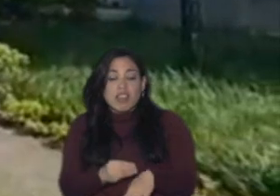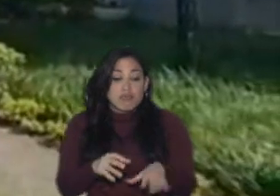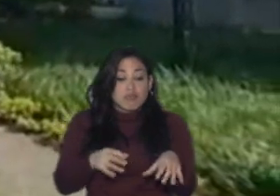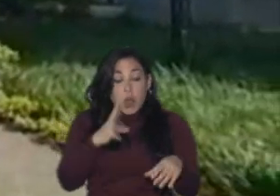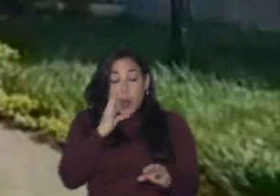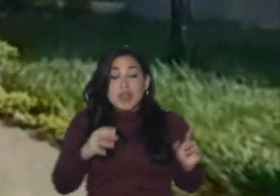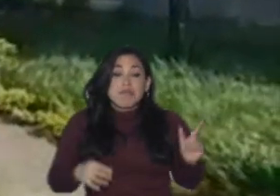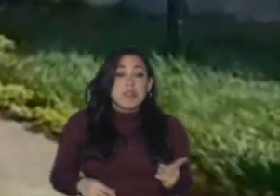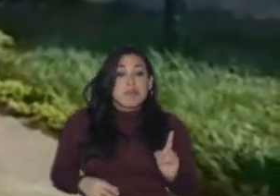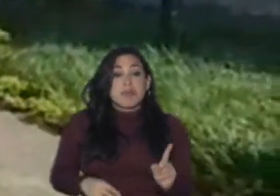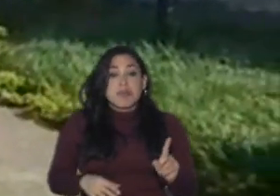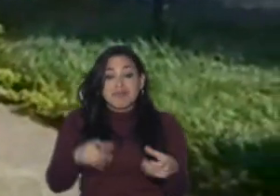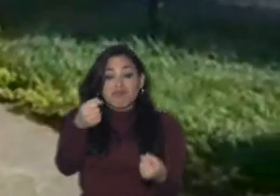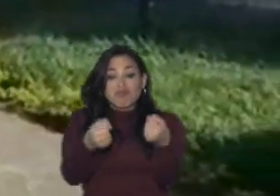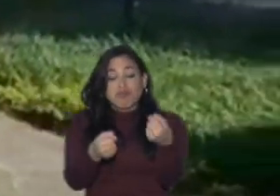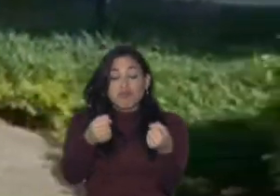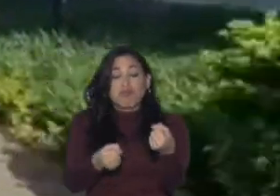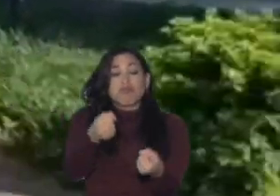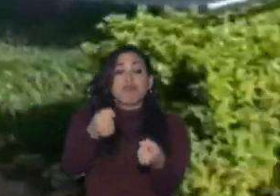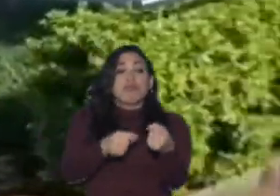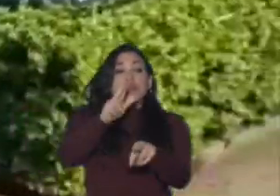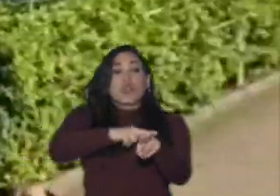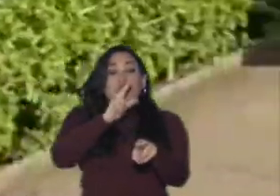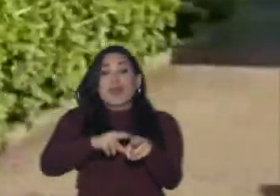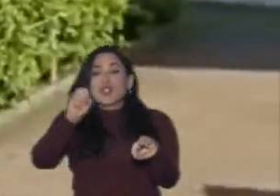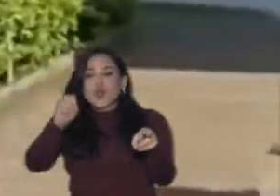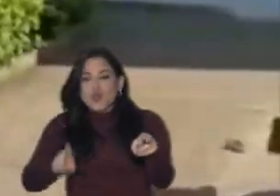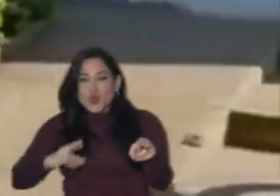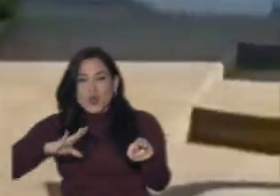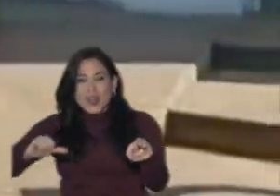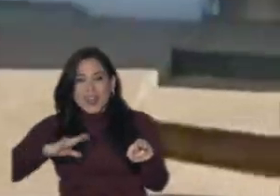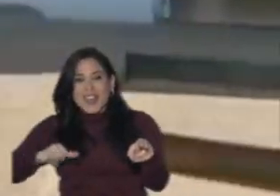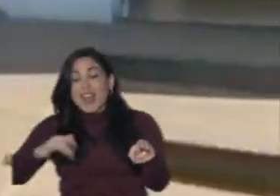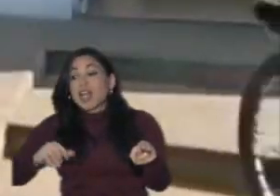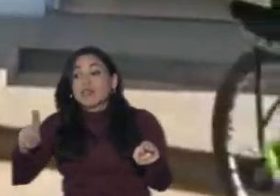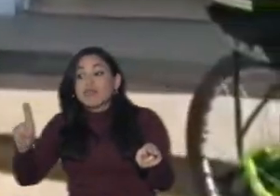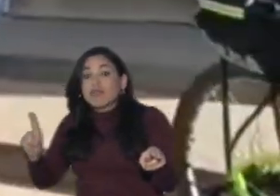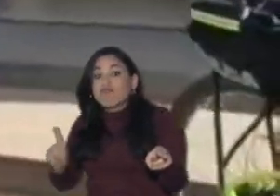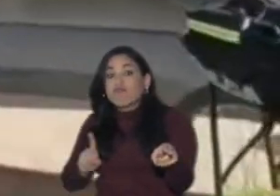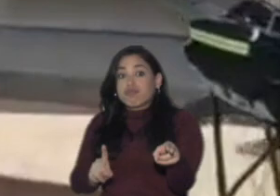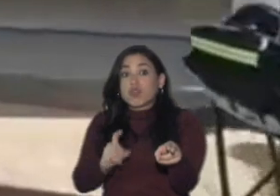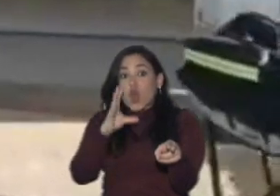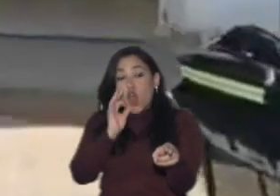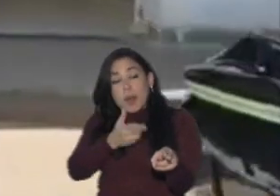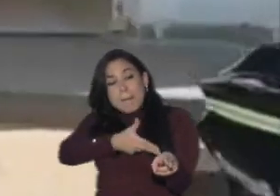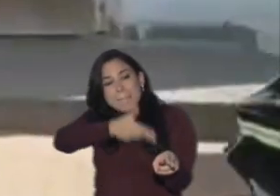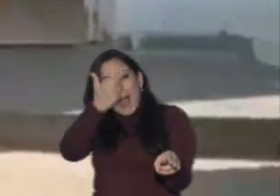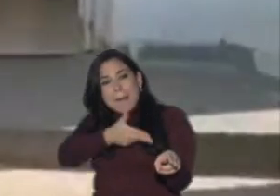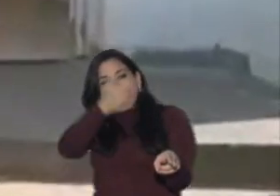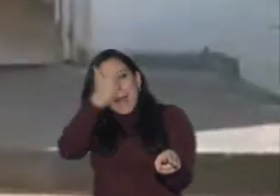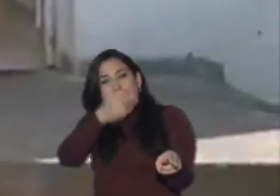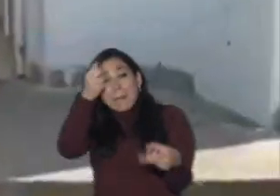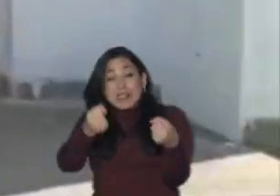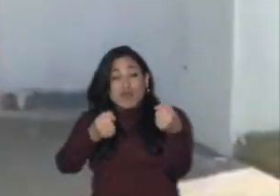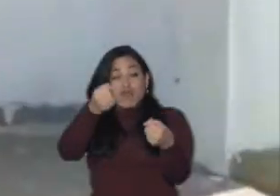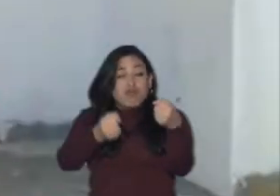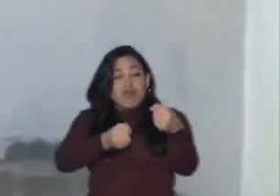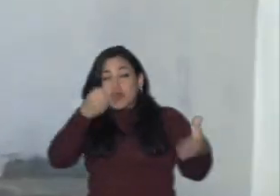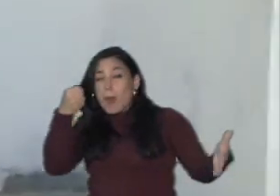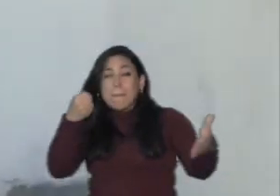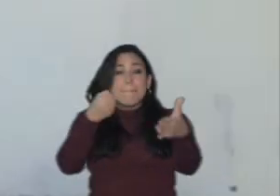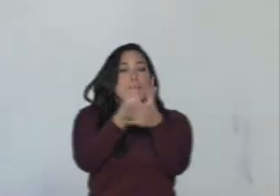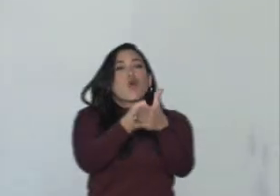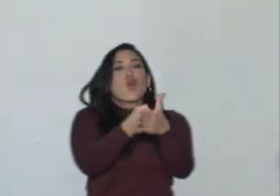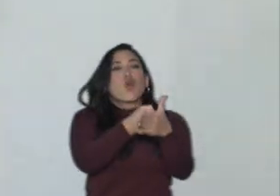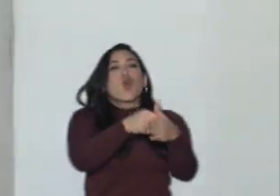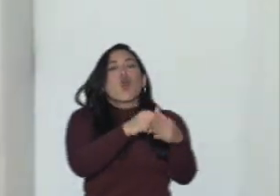sicario cuando se desplazaba en su vehículo particular por el sur de Cali. Luego de recibir varios disparos, chocó estrepitosamente